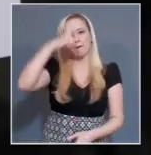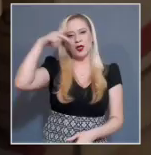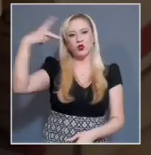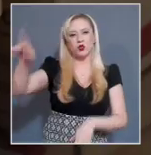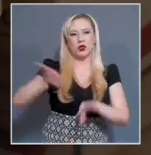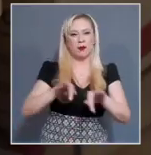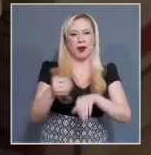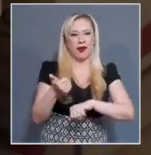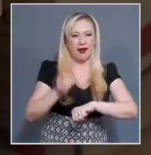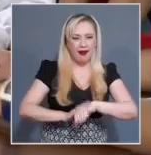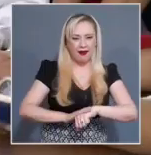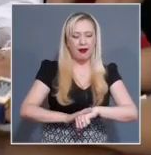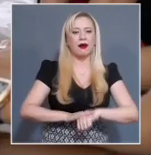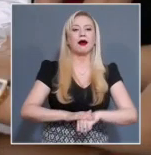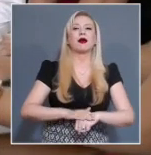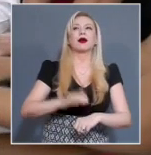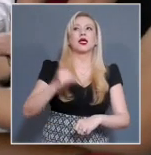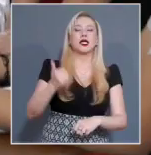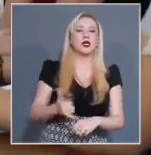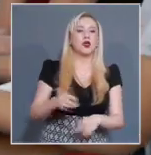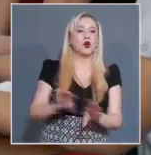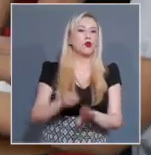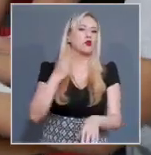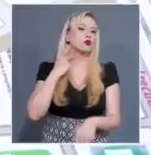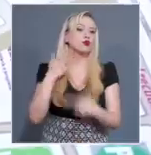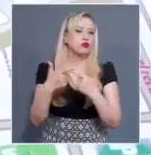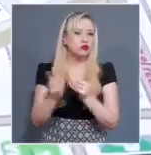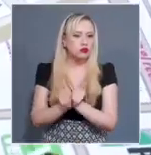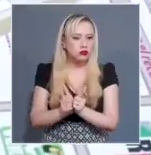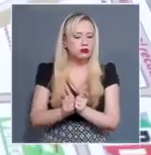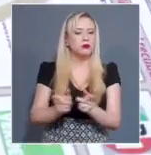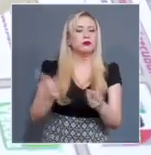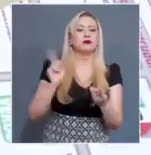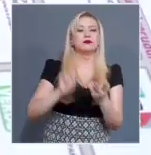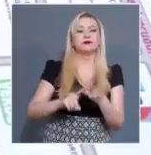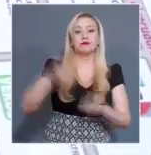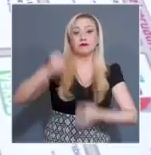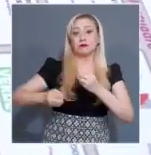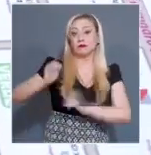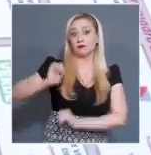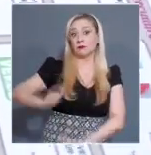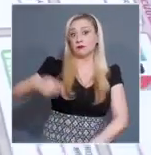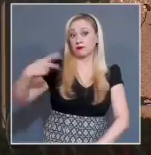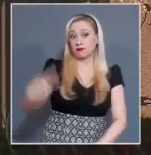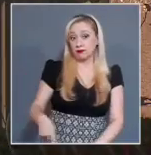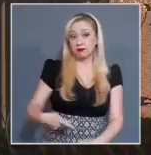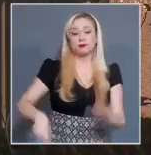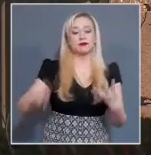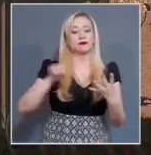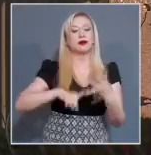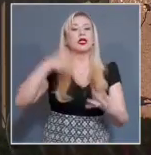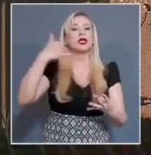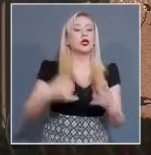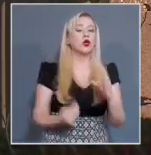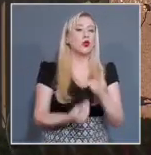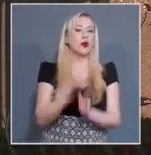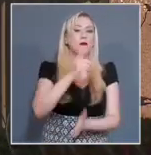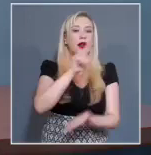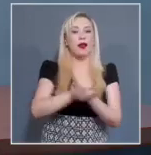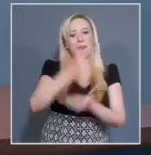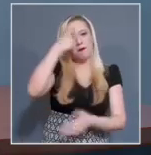procedimientos electorales, de partidos políticos, orgánica del Poder Judicial de la Federación y expidió una nueva ley de medios de